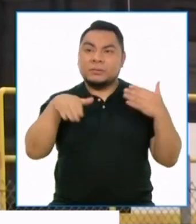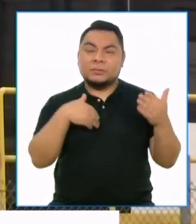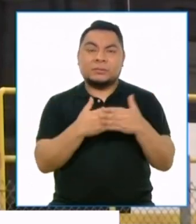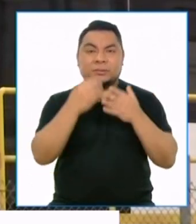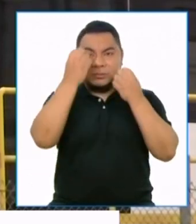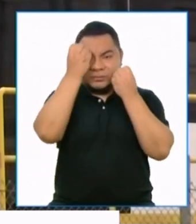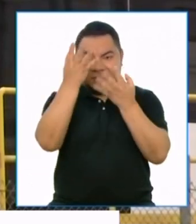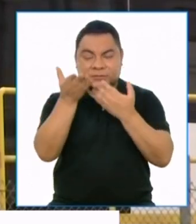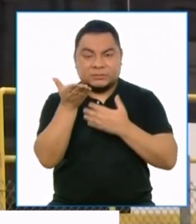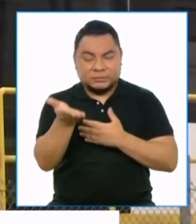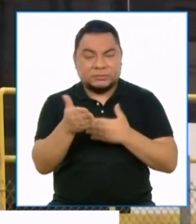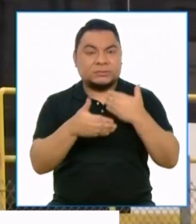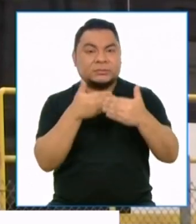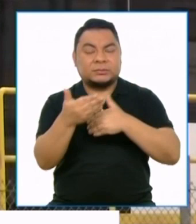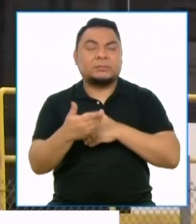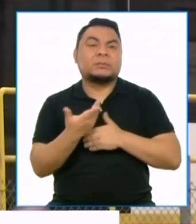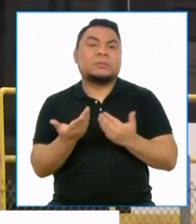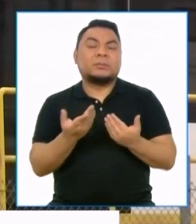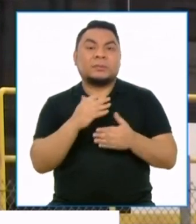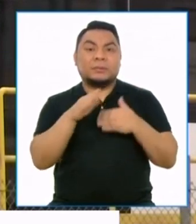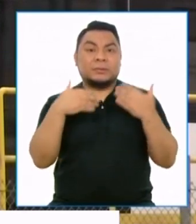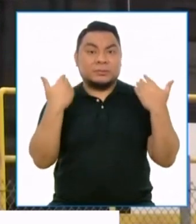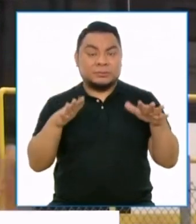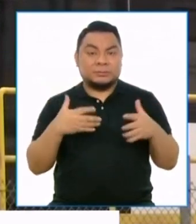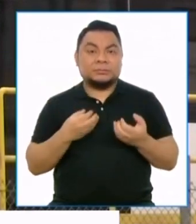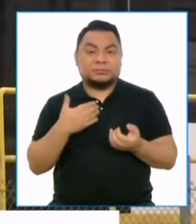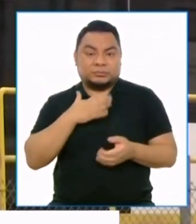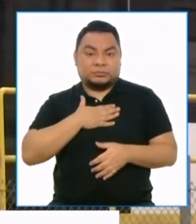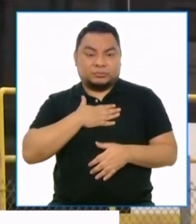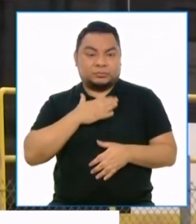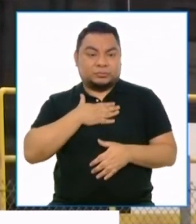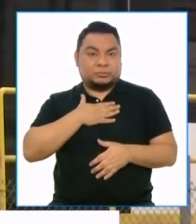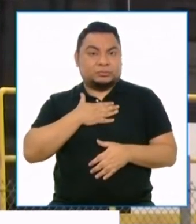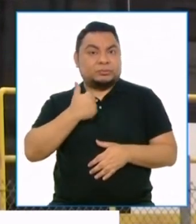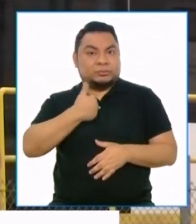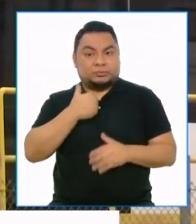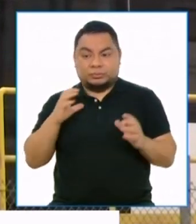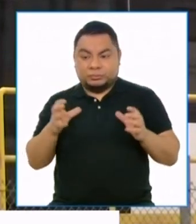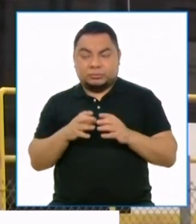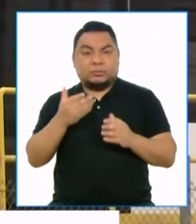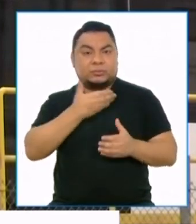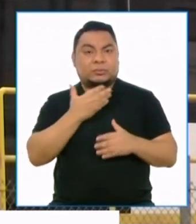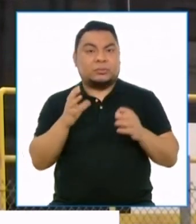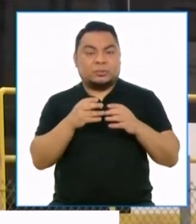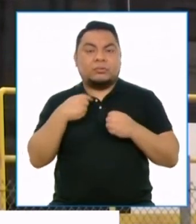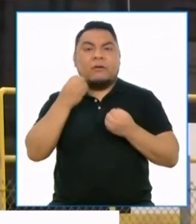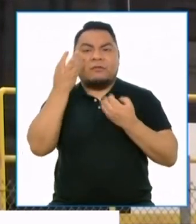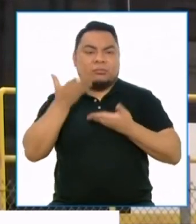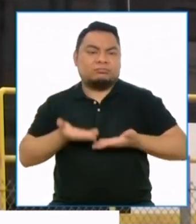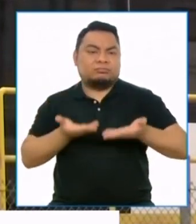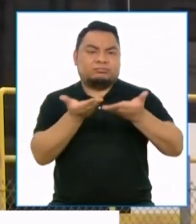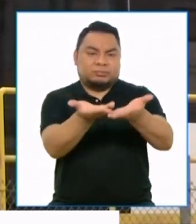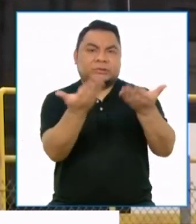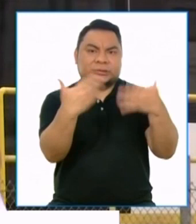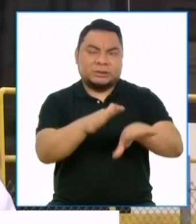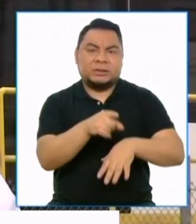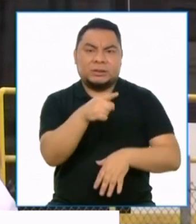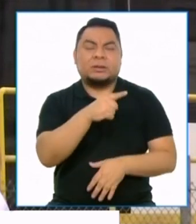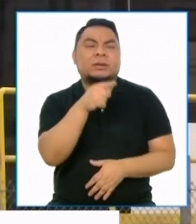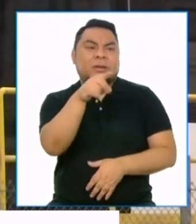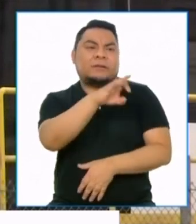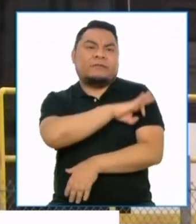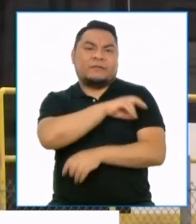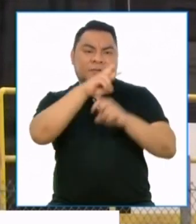nuestra como Poder Ejecutivo. Recuerden que el Ministerio Público ha ido en dos oportunidades a Palacio de Gobierno. Y en las